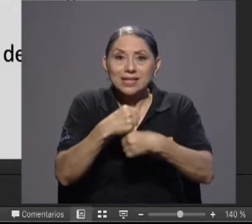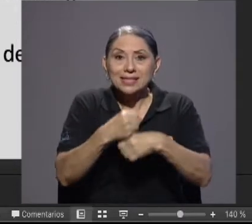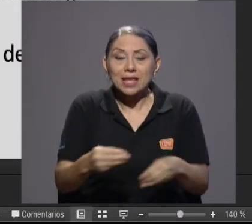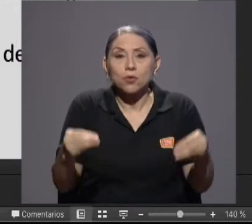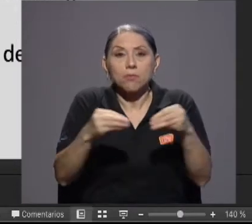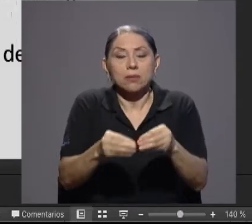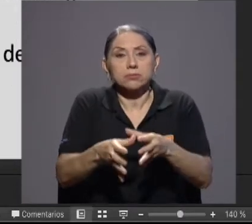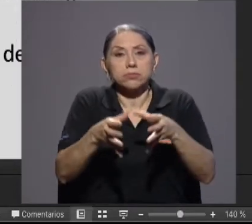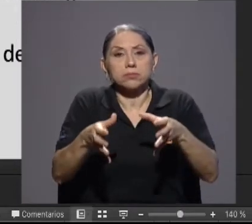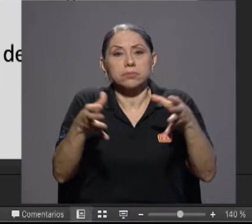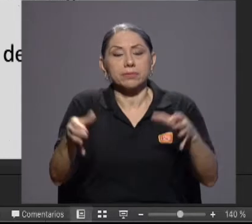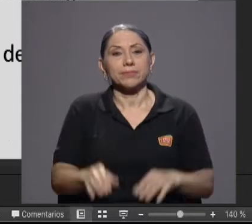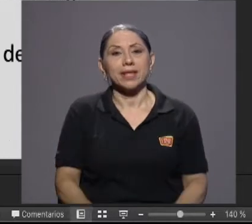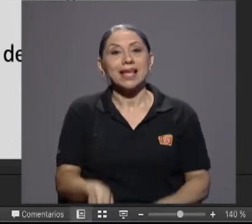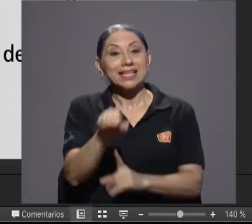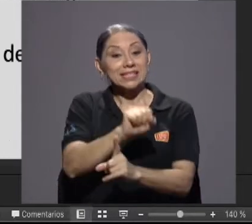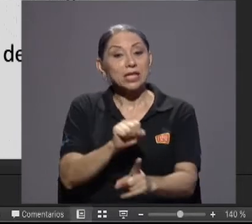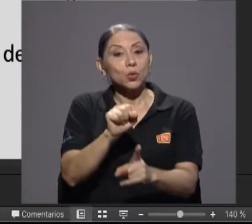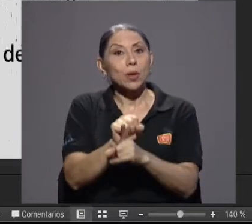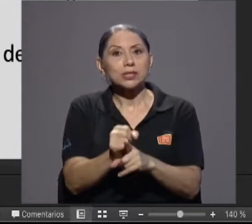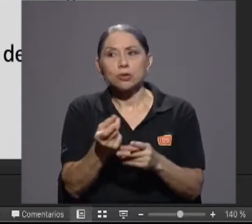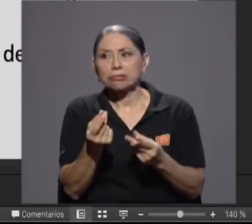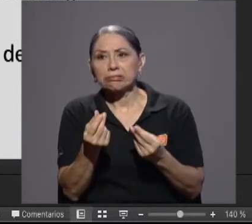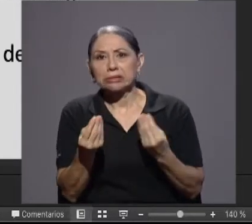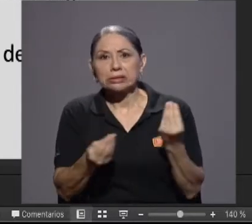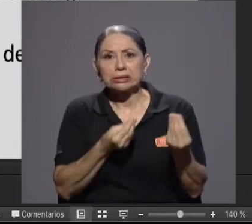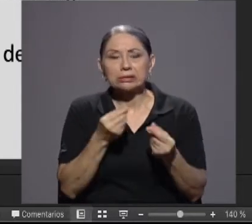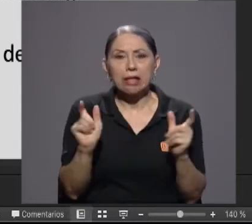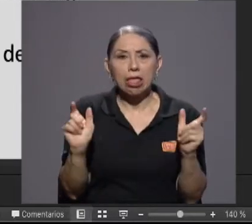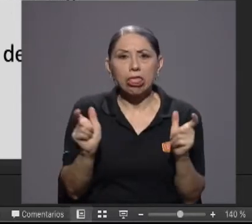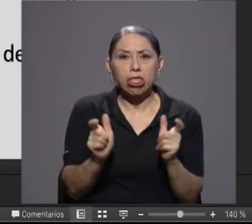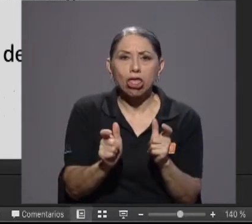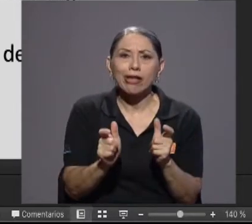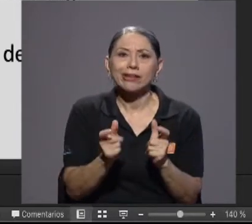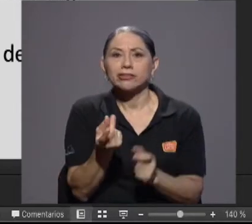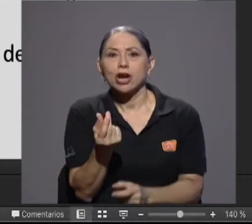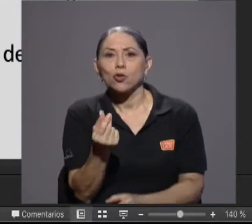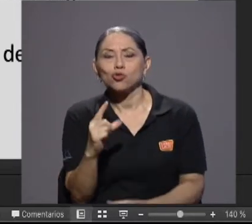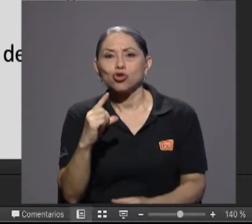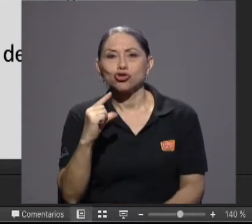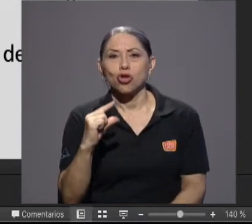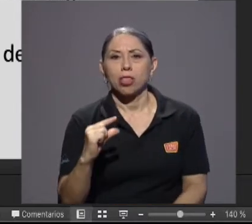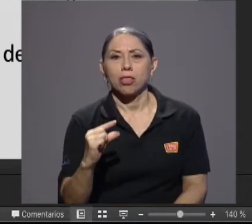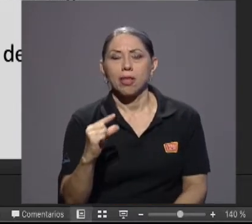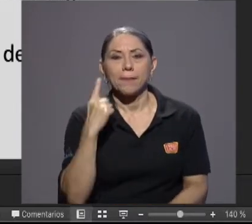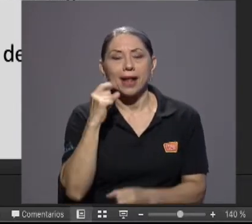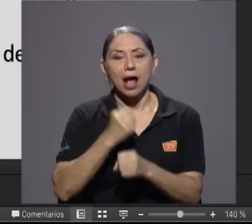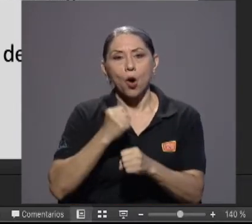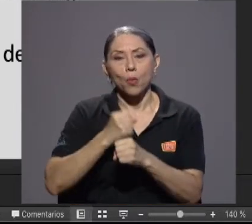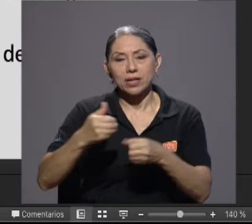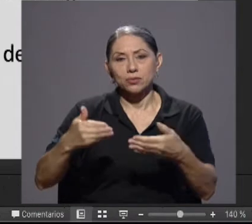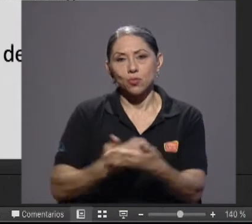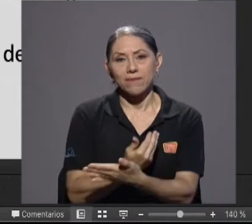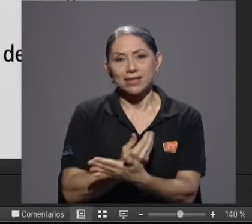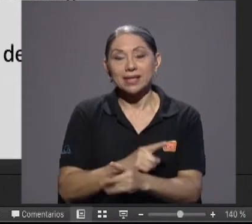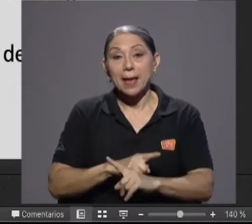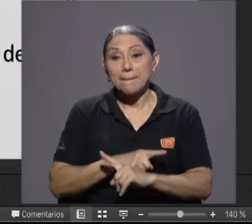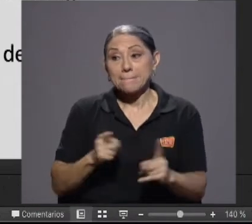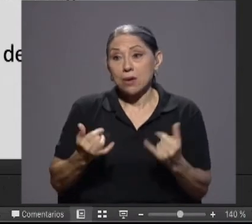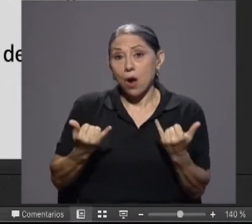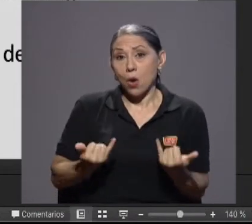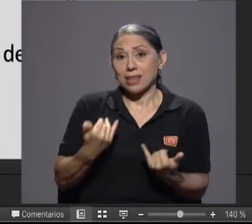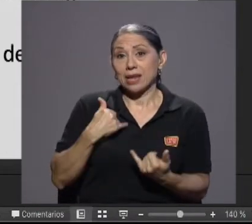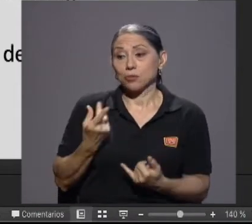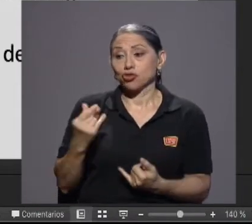situación fiscal nos genera recursos limitados para hacer obras nuevas, pero dada la participación poca que hay del